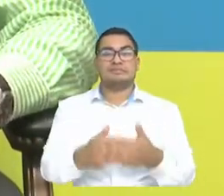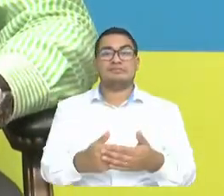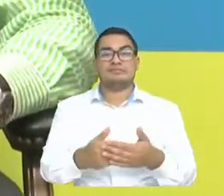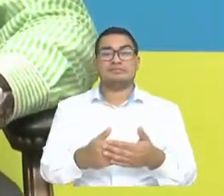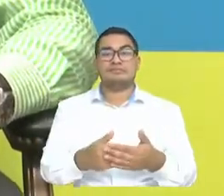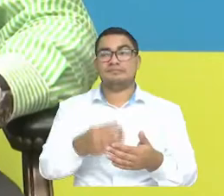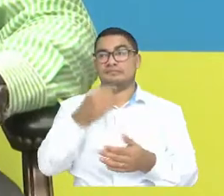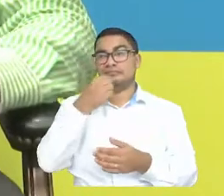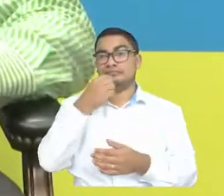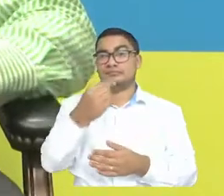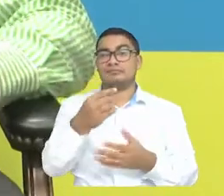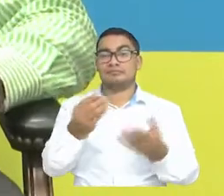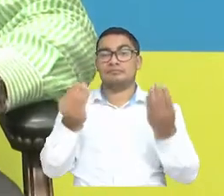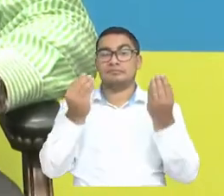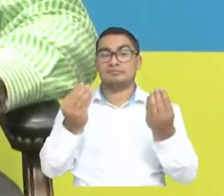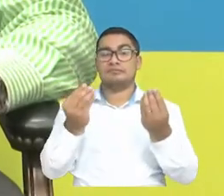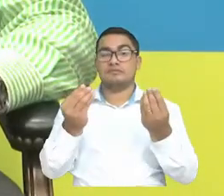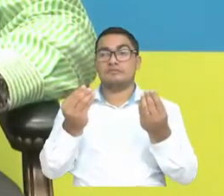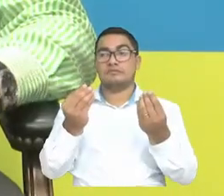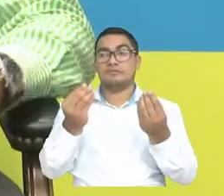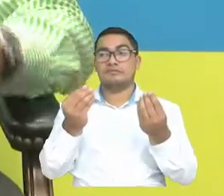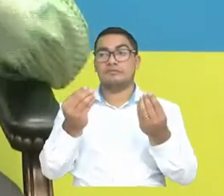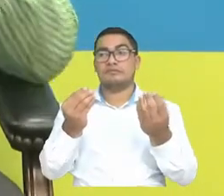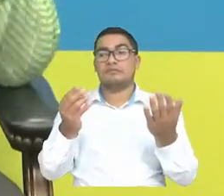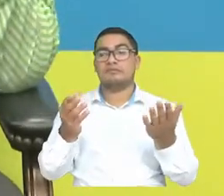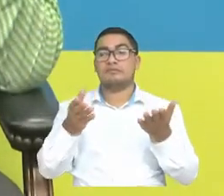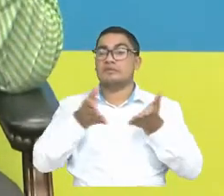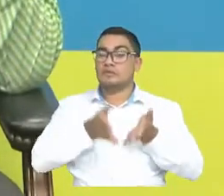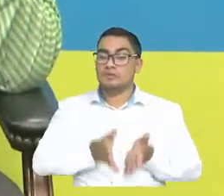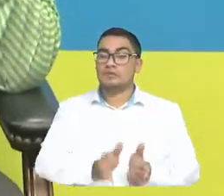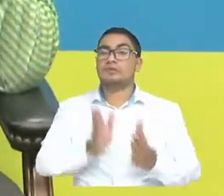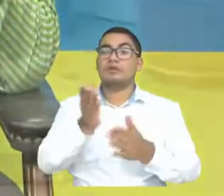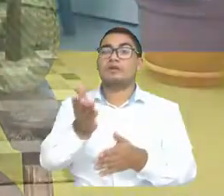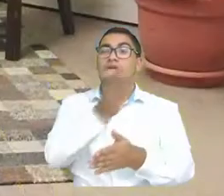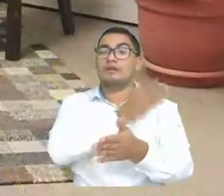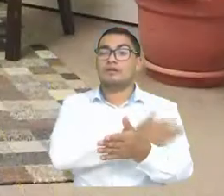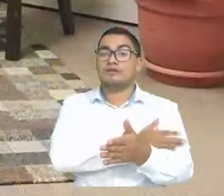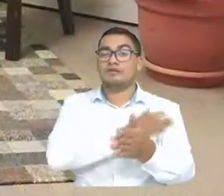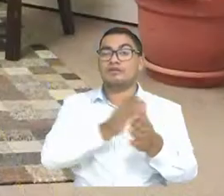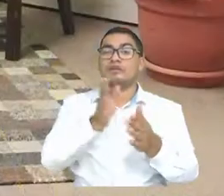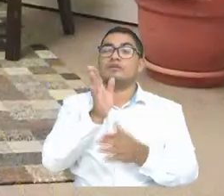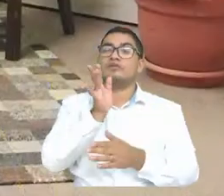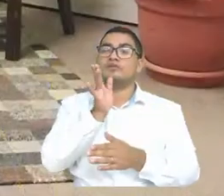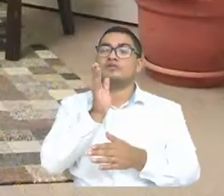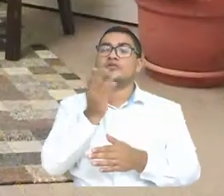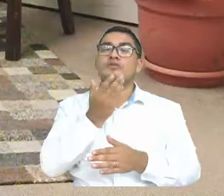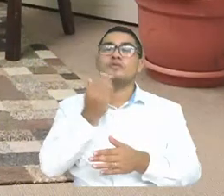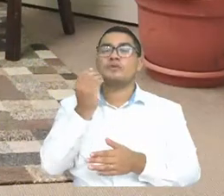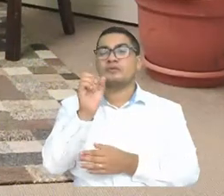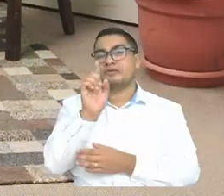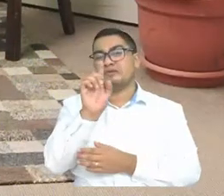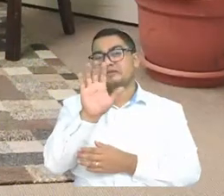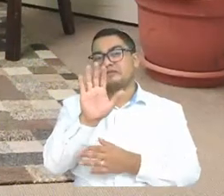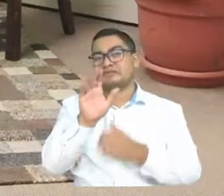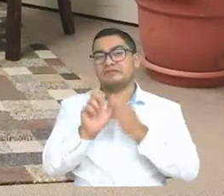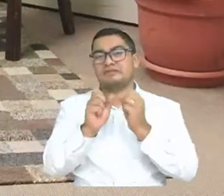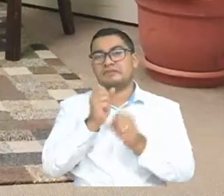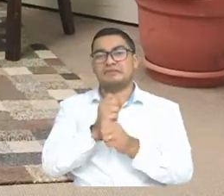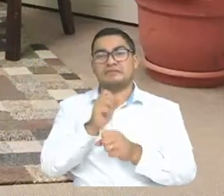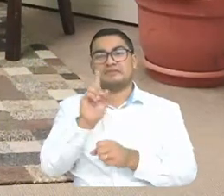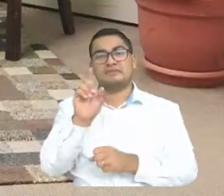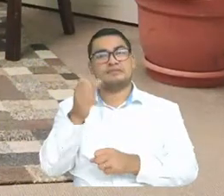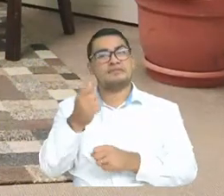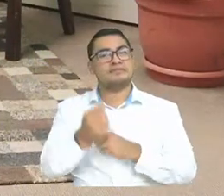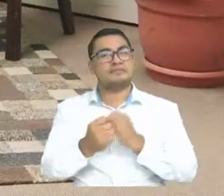Se dan mucho los casos de partos prematuros en menores embarazadas, menores de 15 años, ¿verdad?,